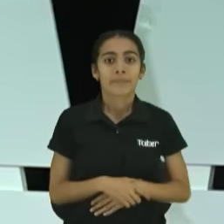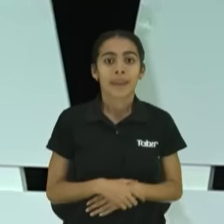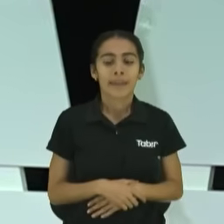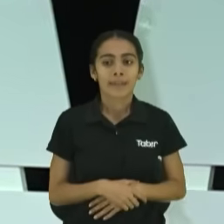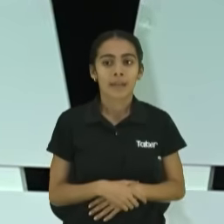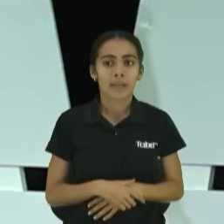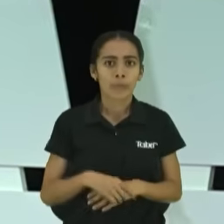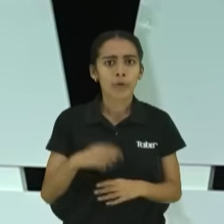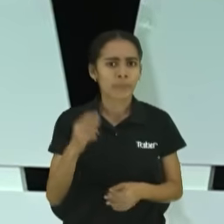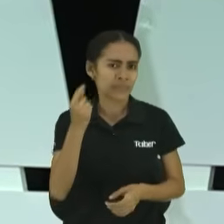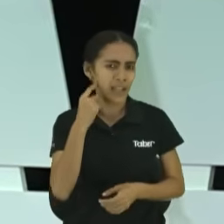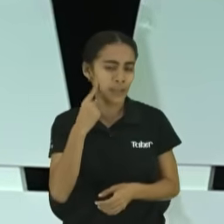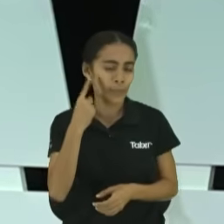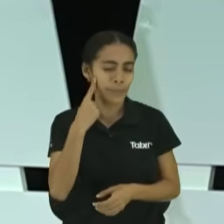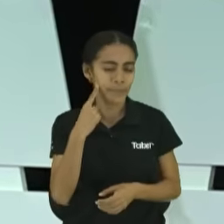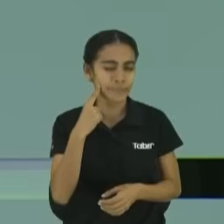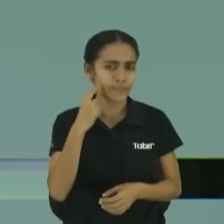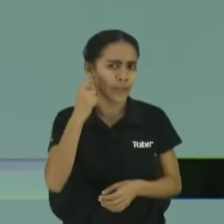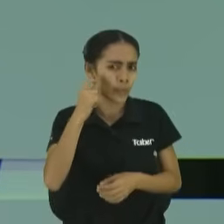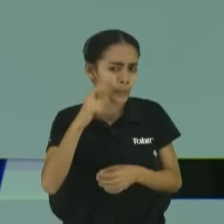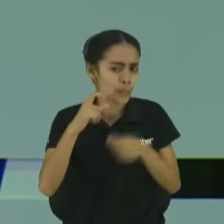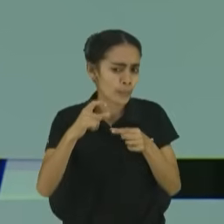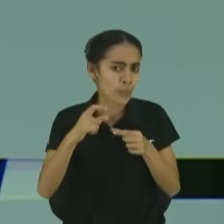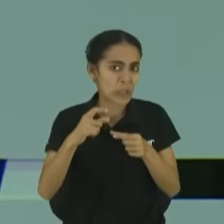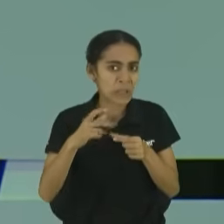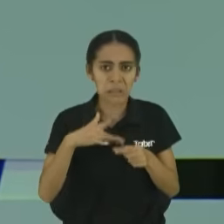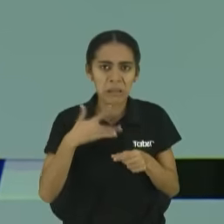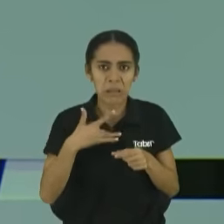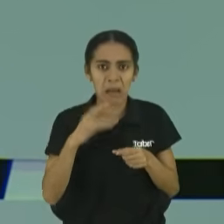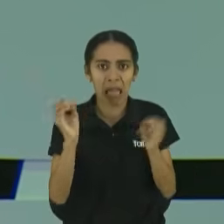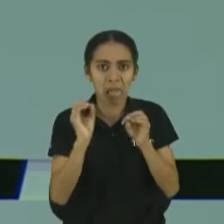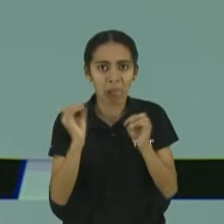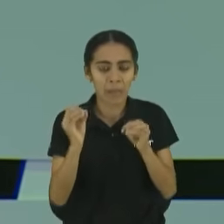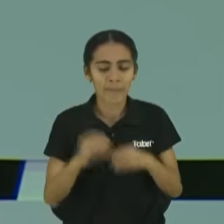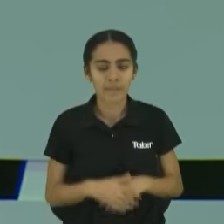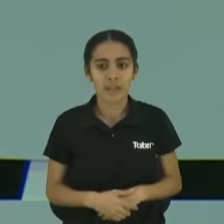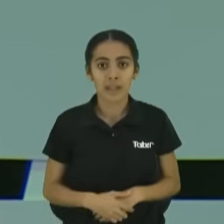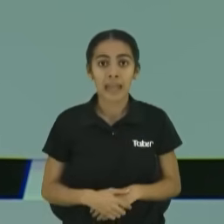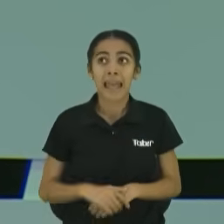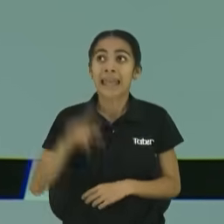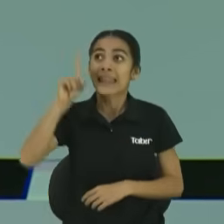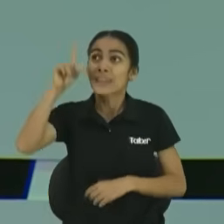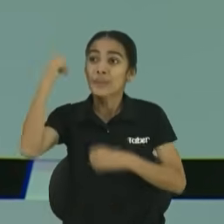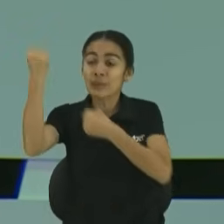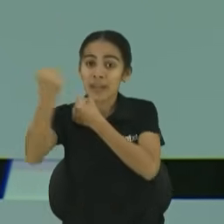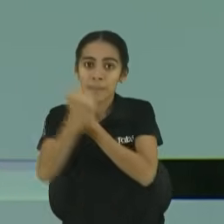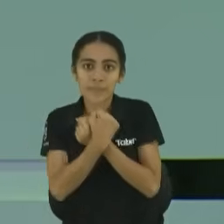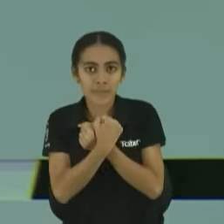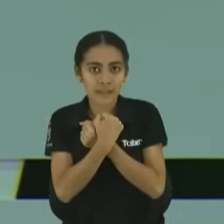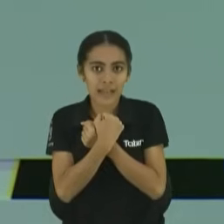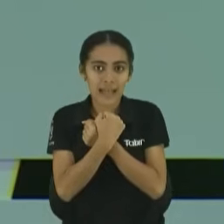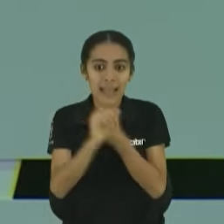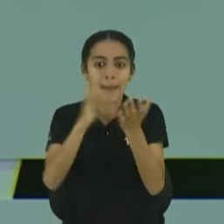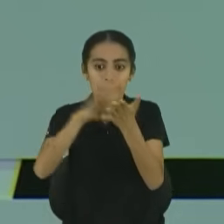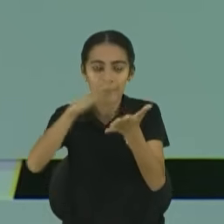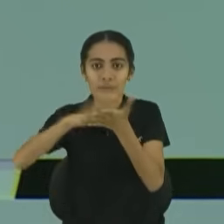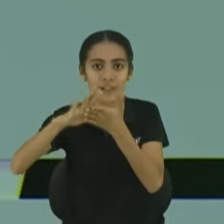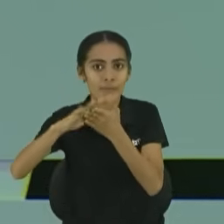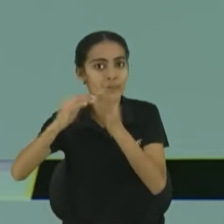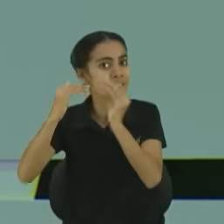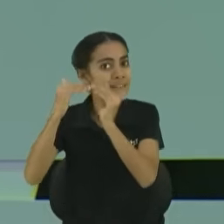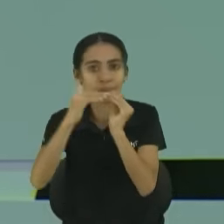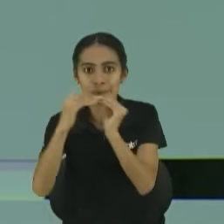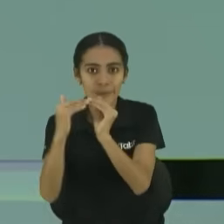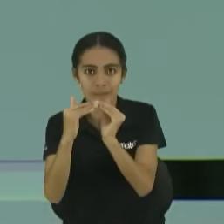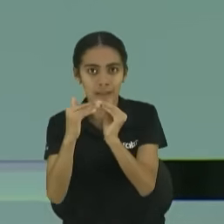que vibradito, mire. Uy, ya no se siente. En el amor de Dios, así opera el Espíritu Santo.